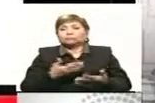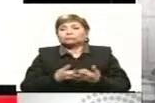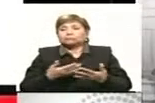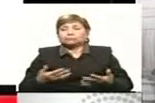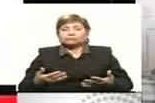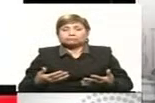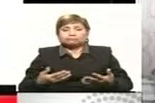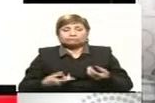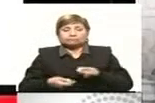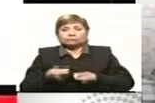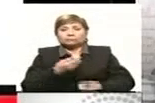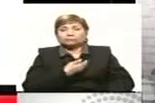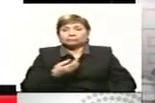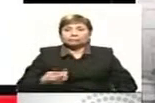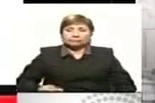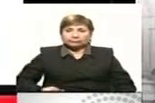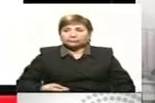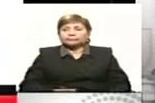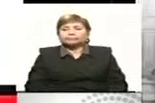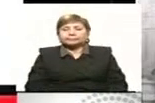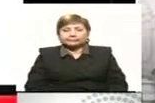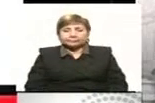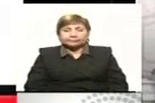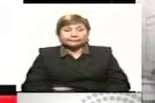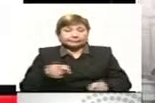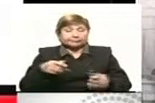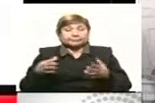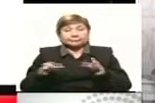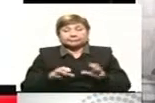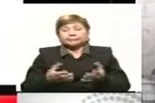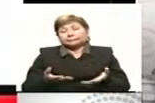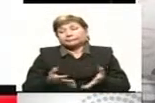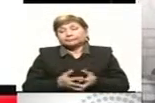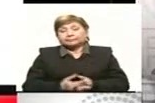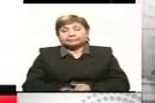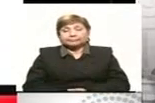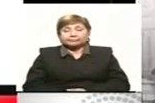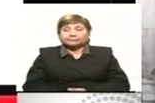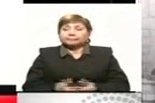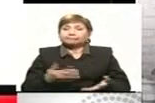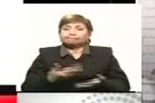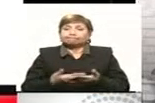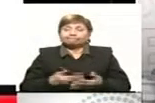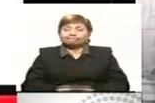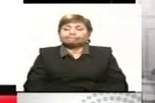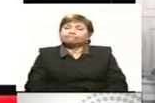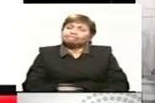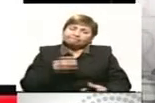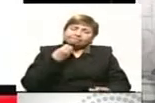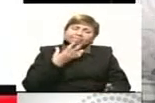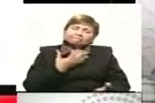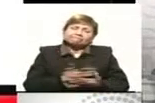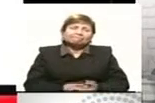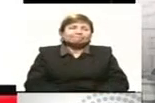defender el interés del Estado en este caso, ¿no?, en la administración de justicia. Bueno,